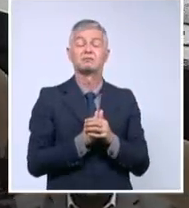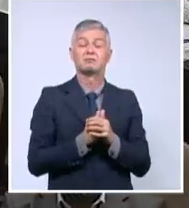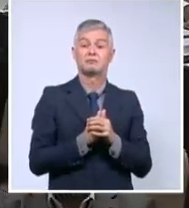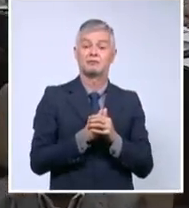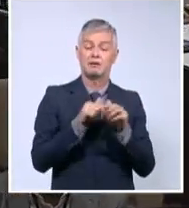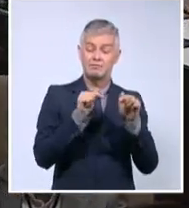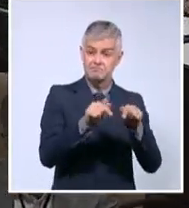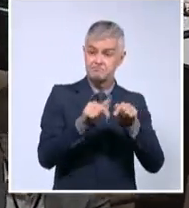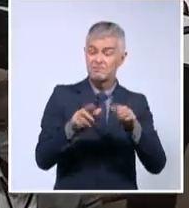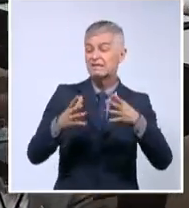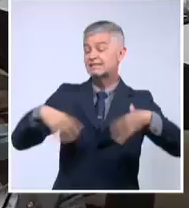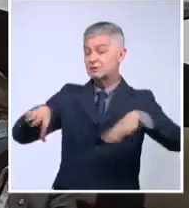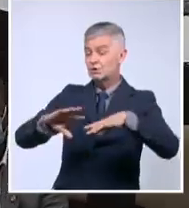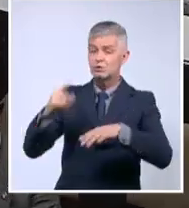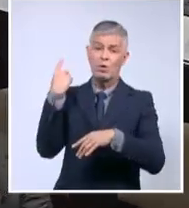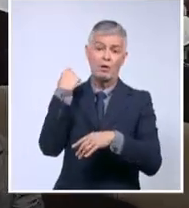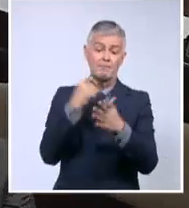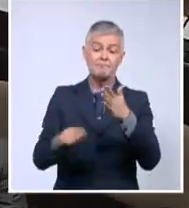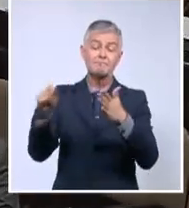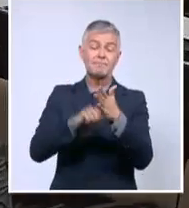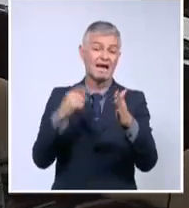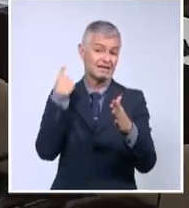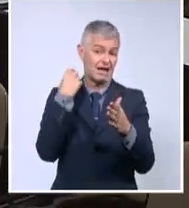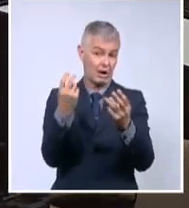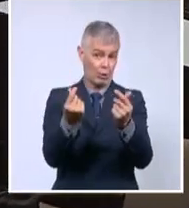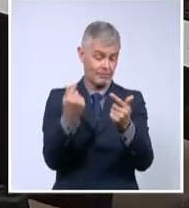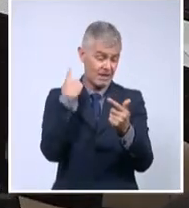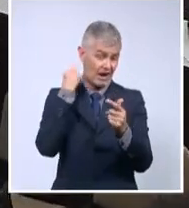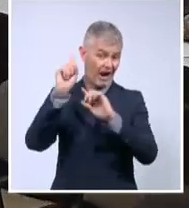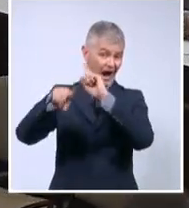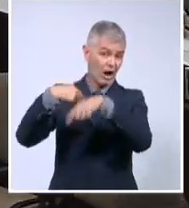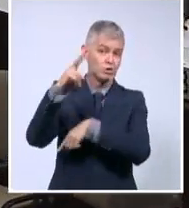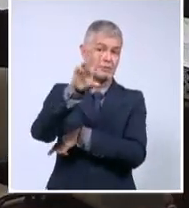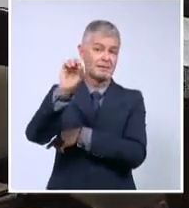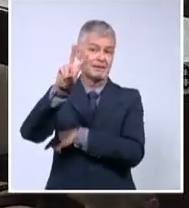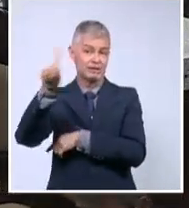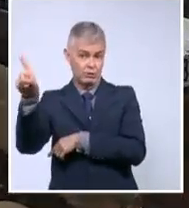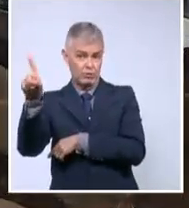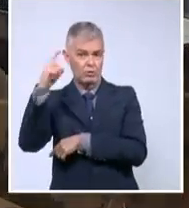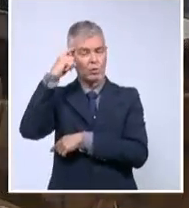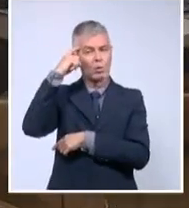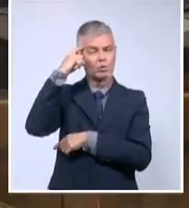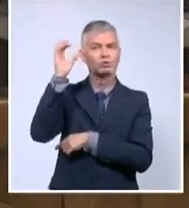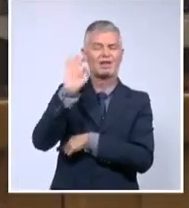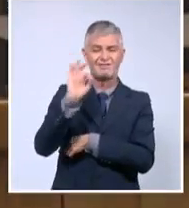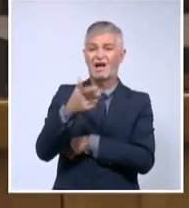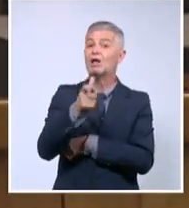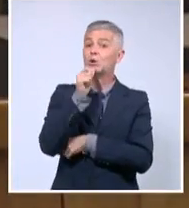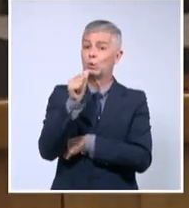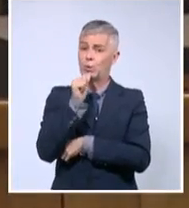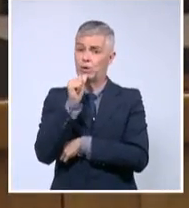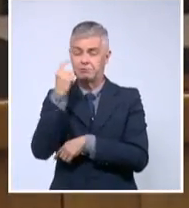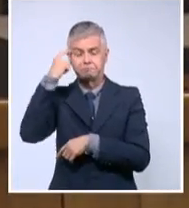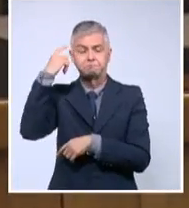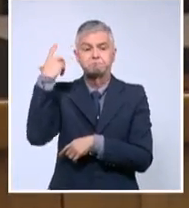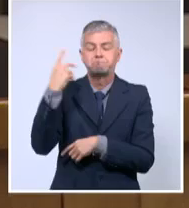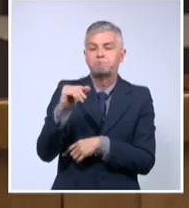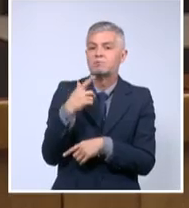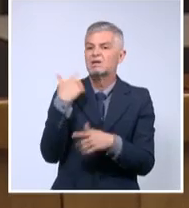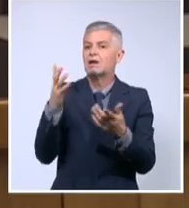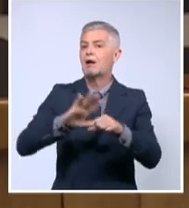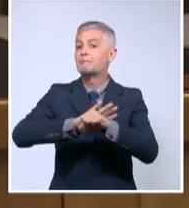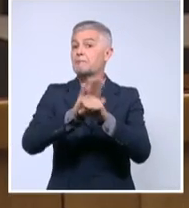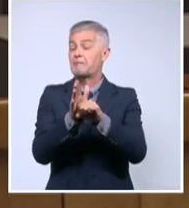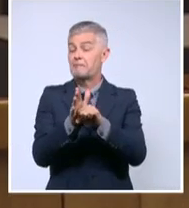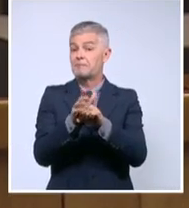plan de la economía para el año 2021 prevalece la incertidumbre asociada a la evolución de la pandemia y sus graves impactos en la